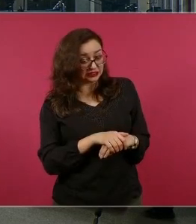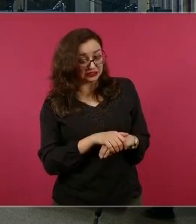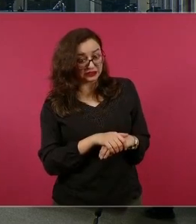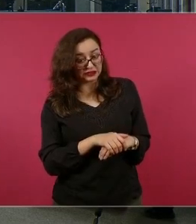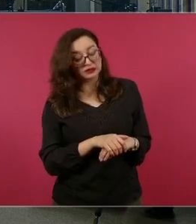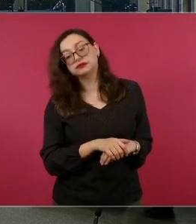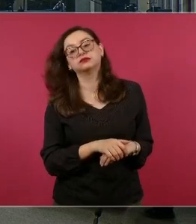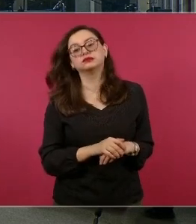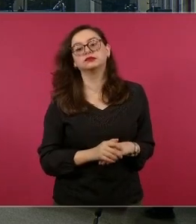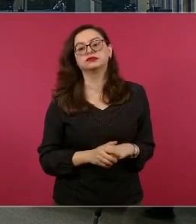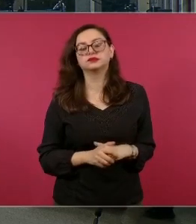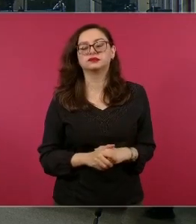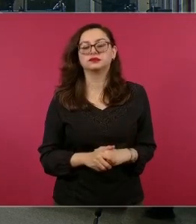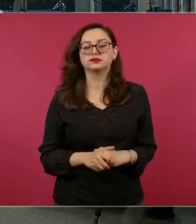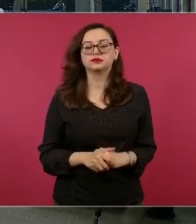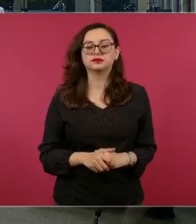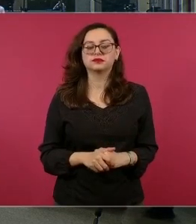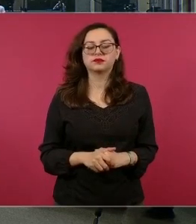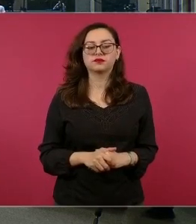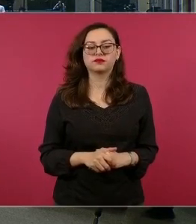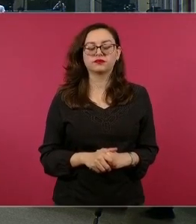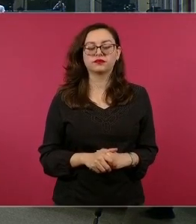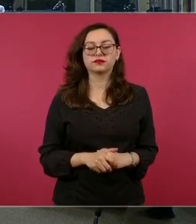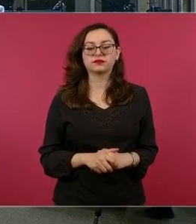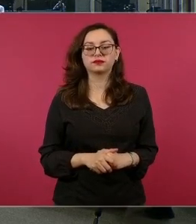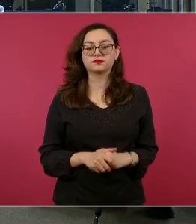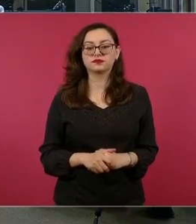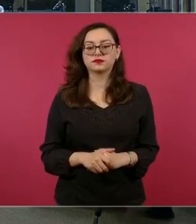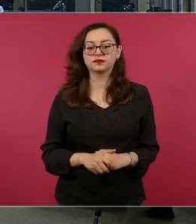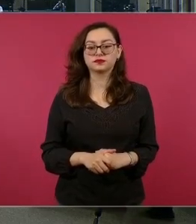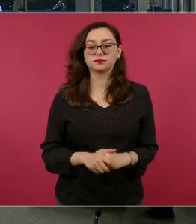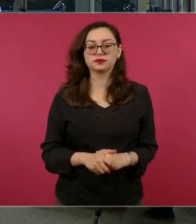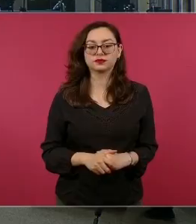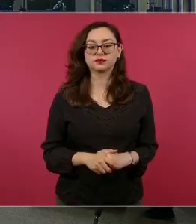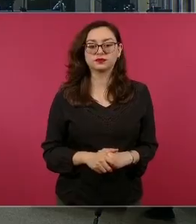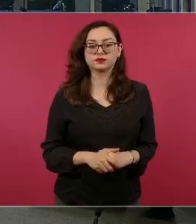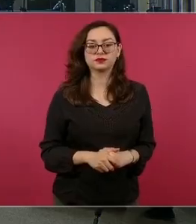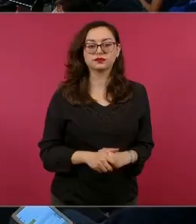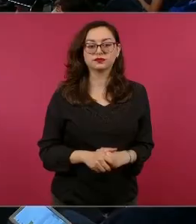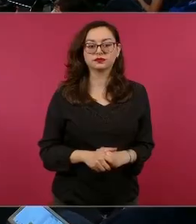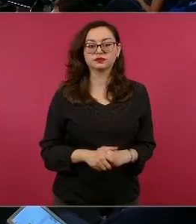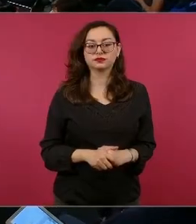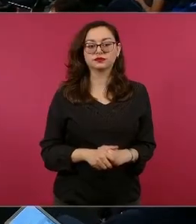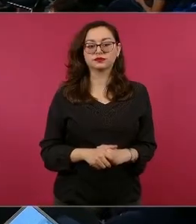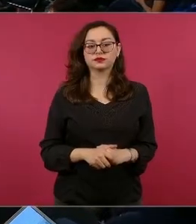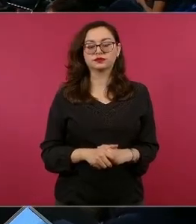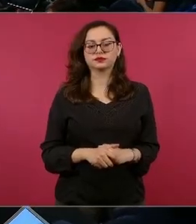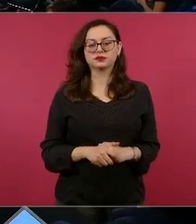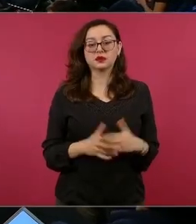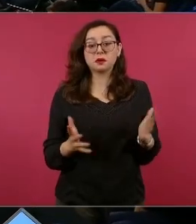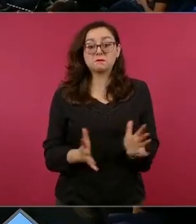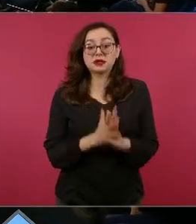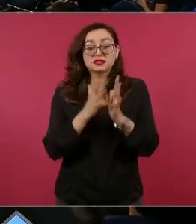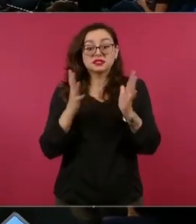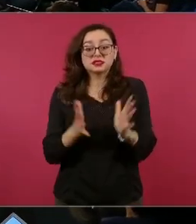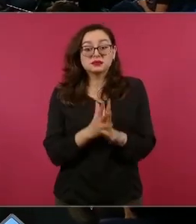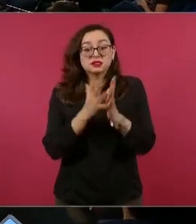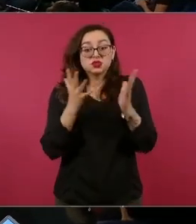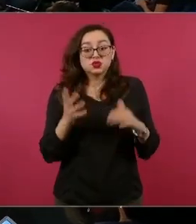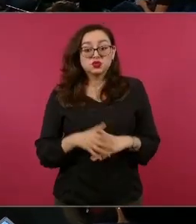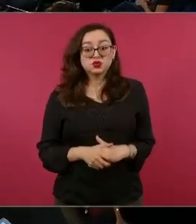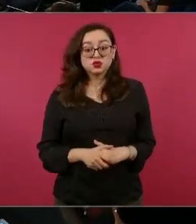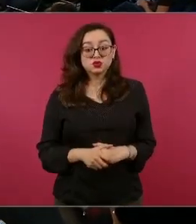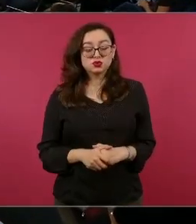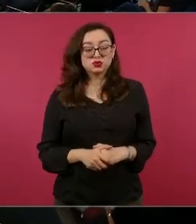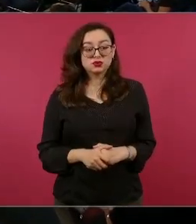no la encuesta, sino los resultados, ¿no? Ajá. Ah, lo de Mitofsky. Sí, no, de cómo estaba la ciudad hasta hace